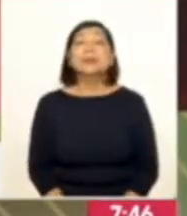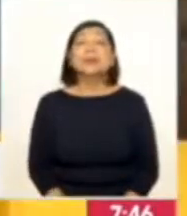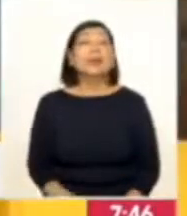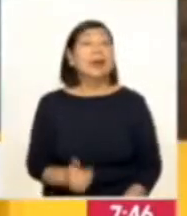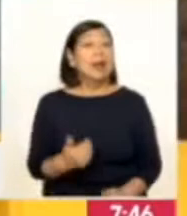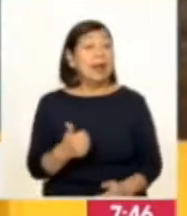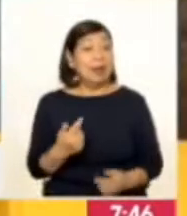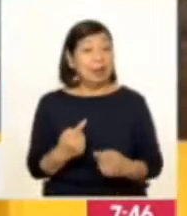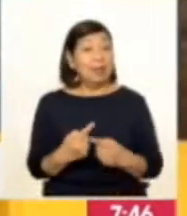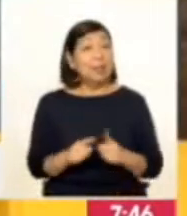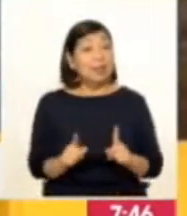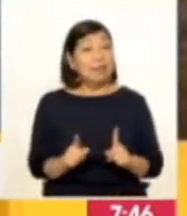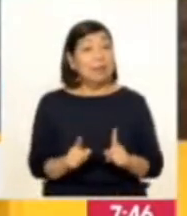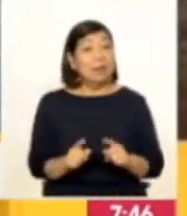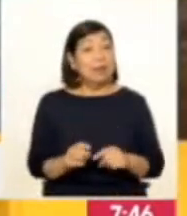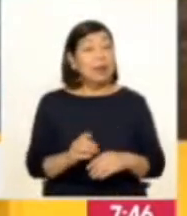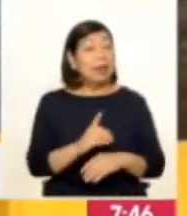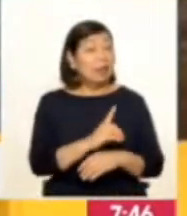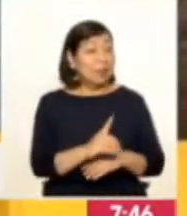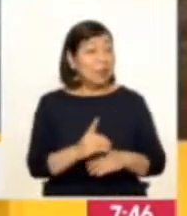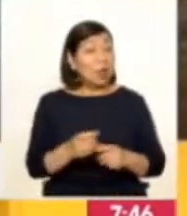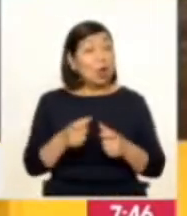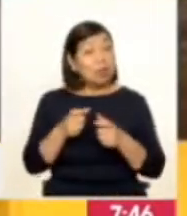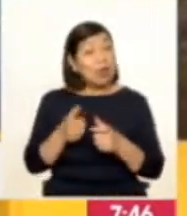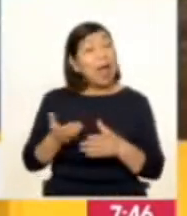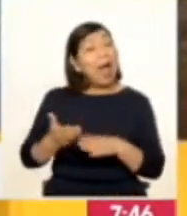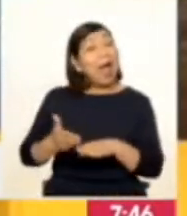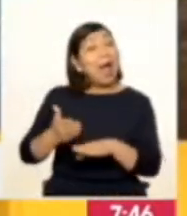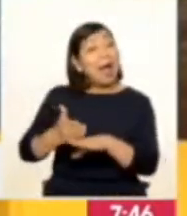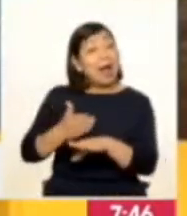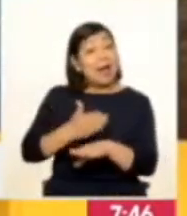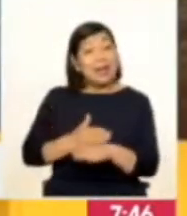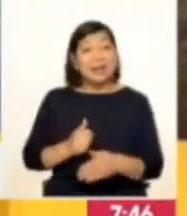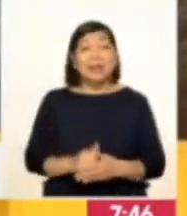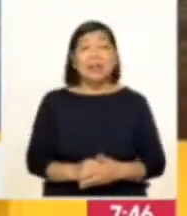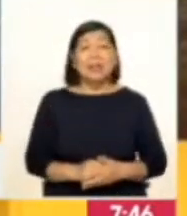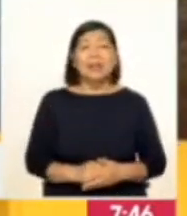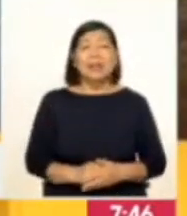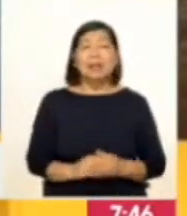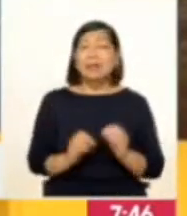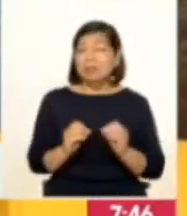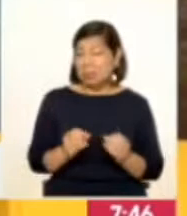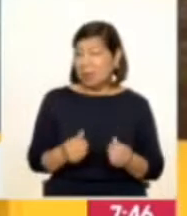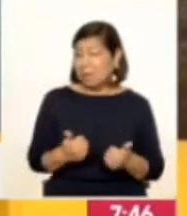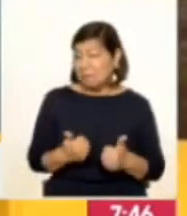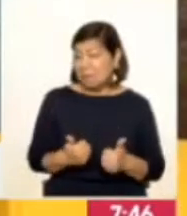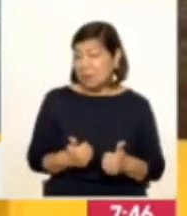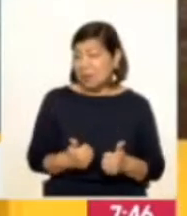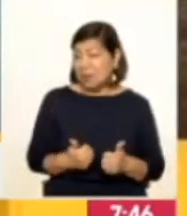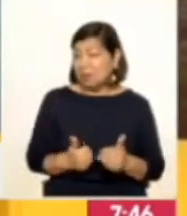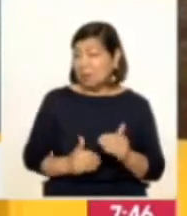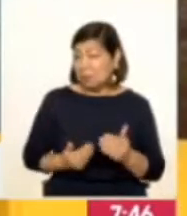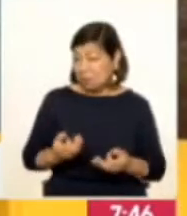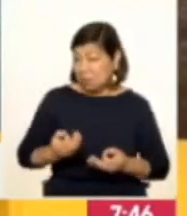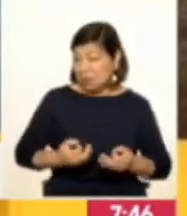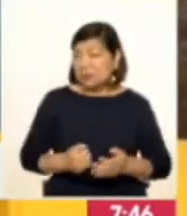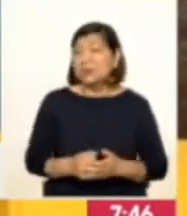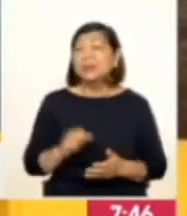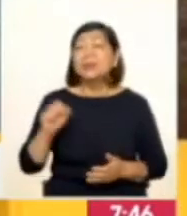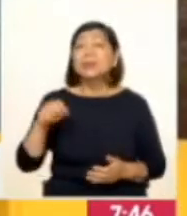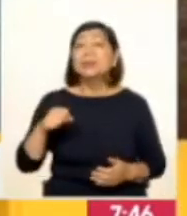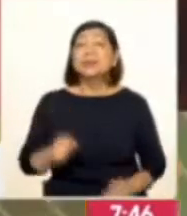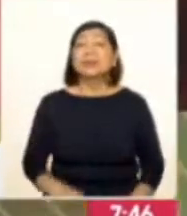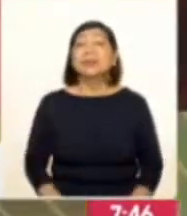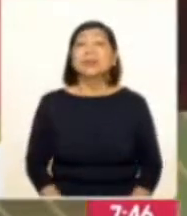a diferencia antes también está descentralizada la contraloría me refiero antes antes no se dan abasto y él les alcanza el presupuesto Sí